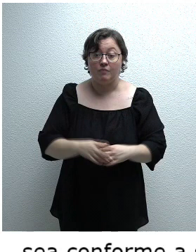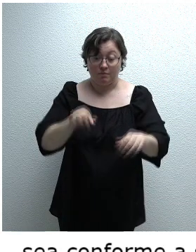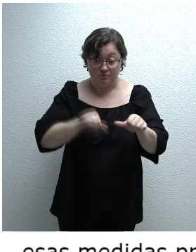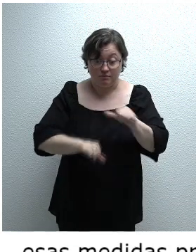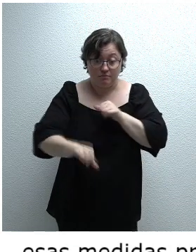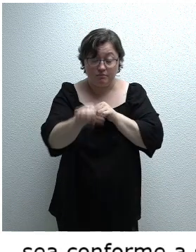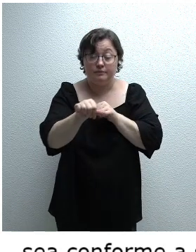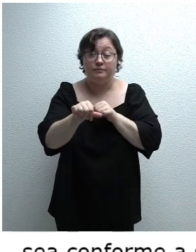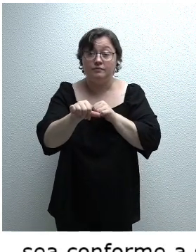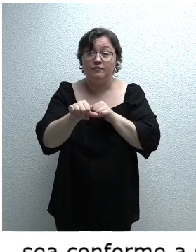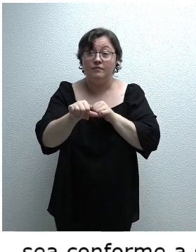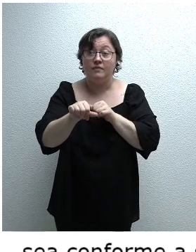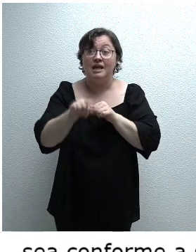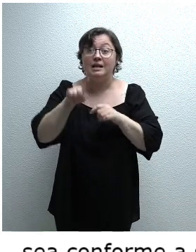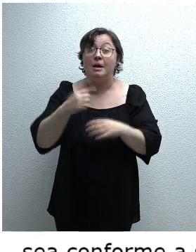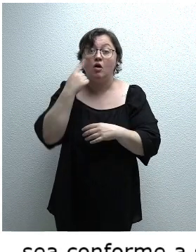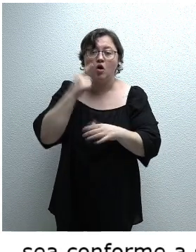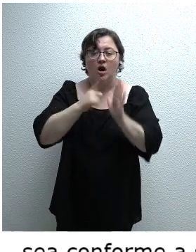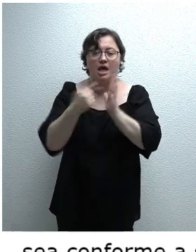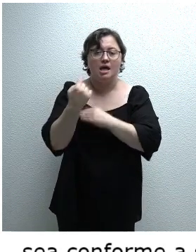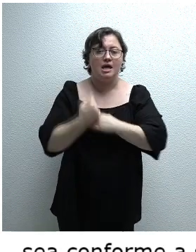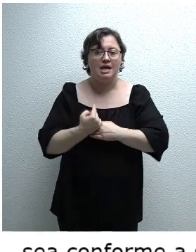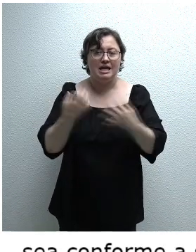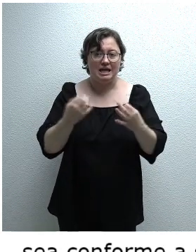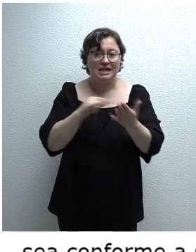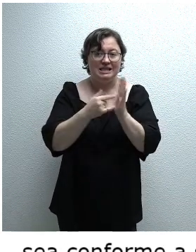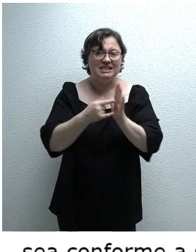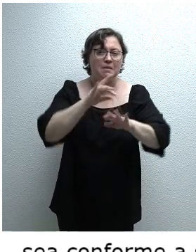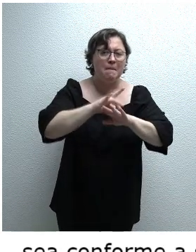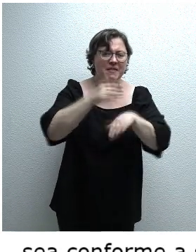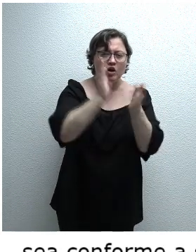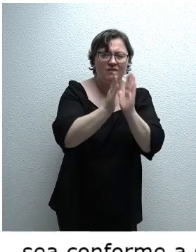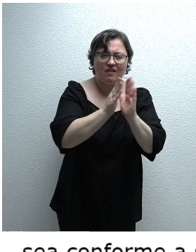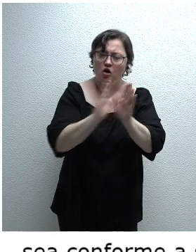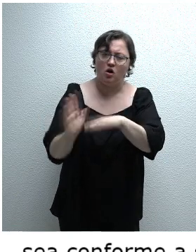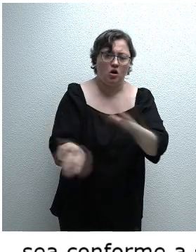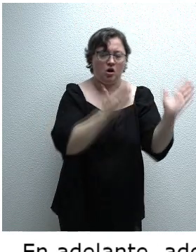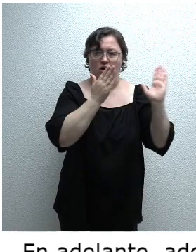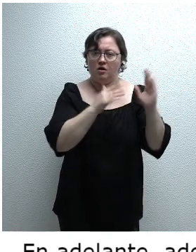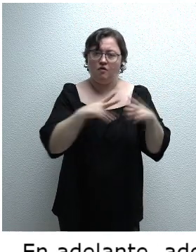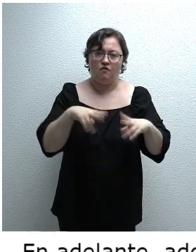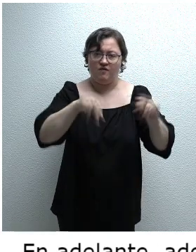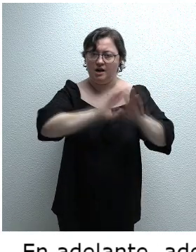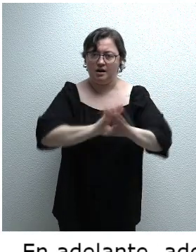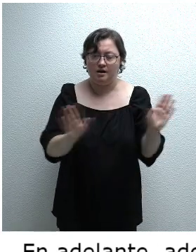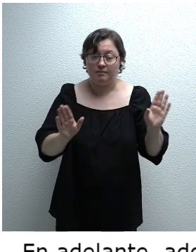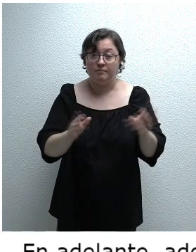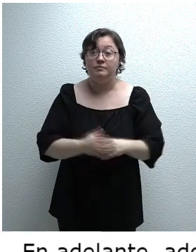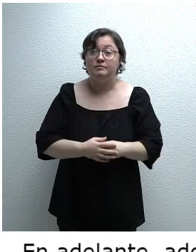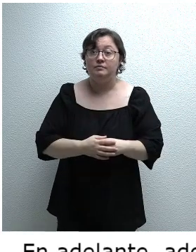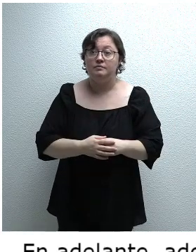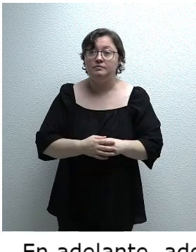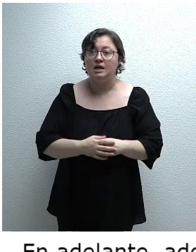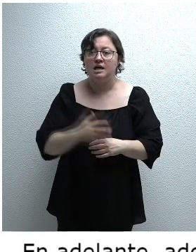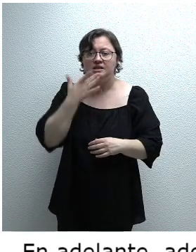además, se nos impone la superación de ese sistema médico rehabilitador al que antes mencionábamos. No hay que hacer